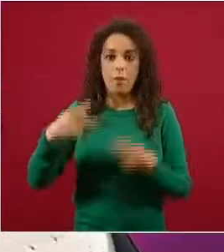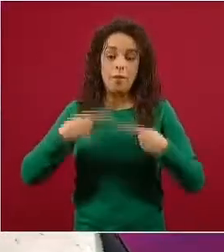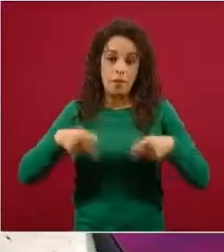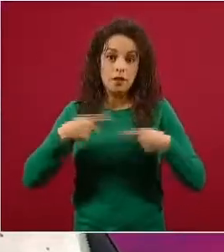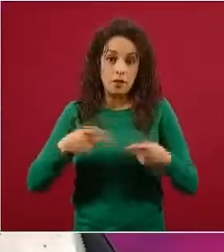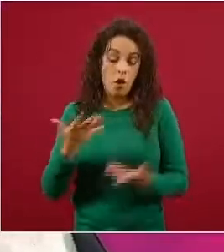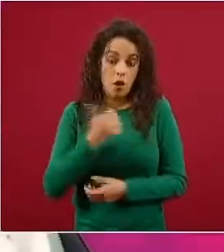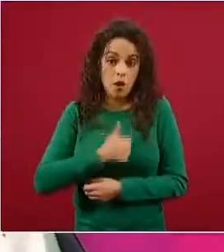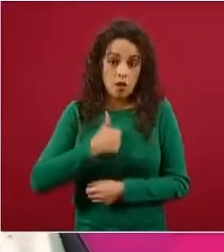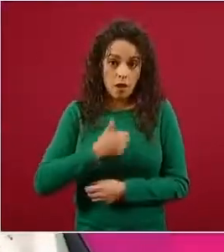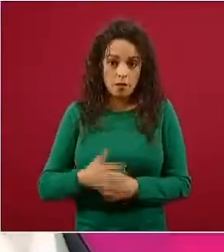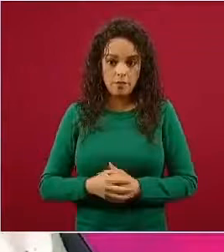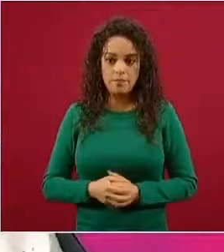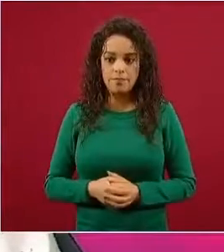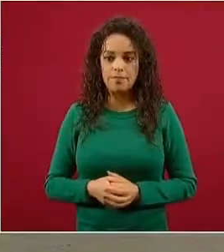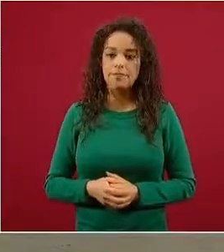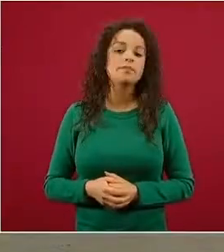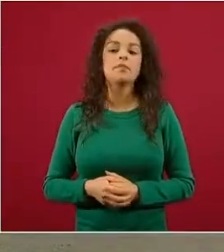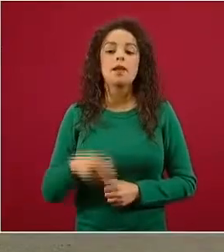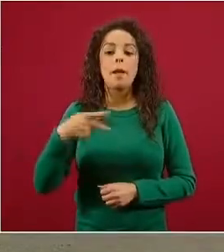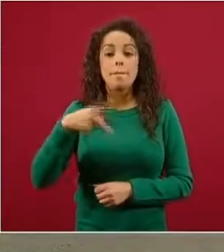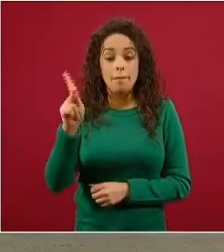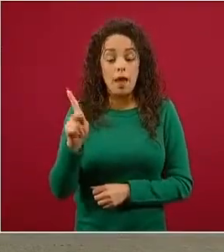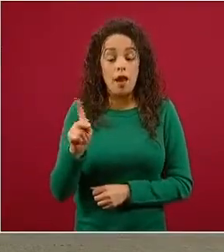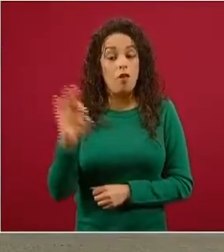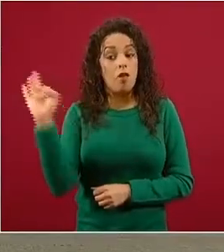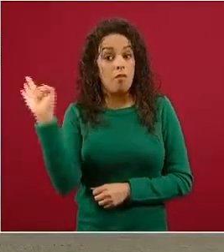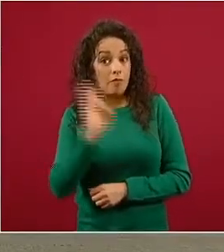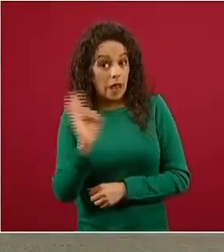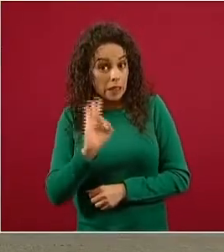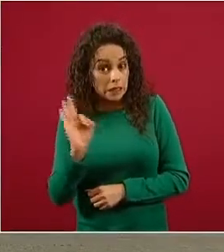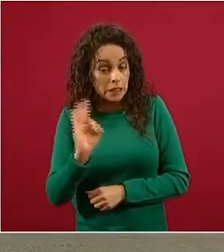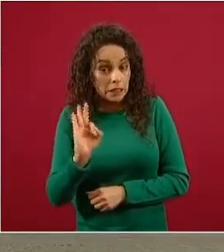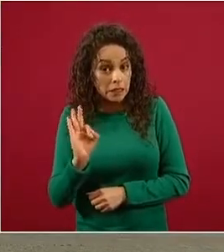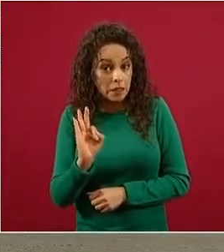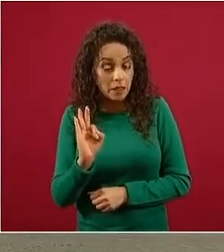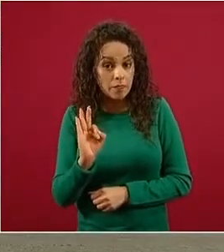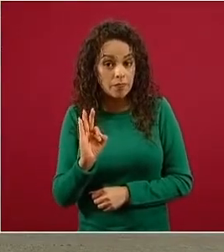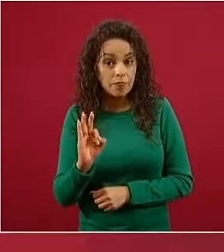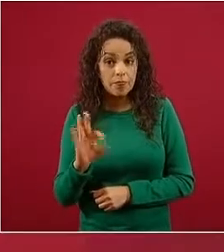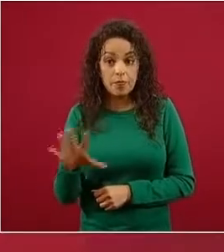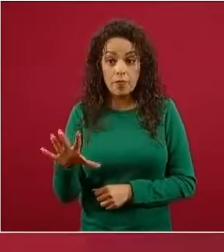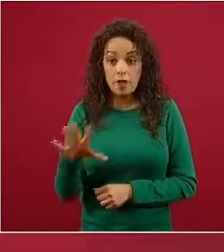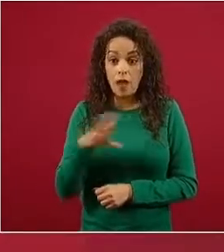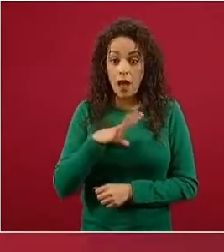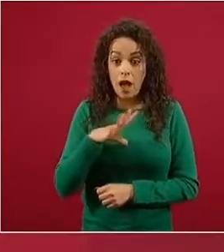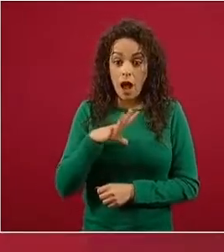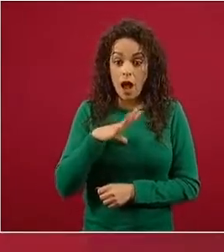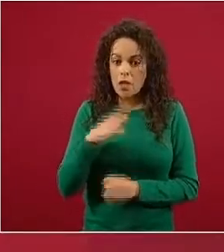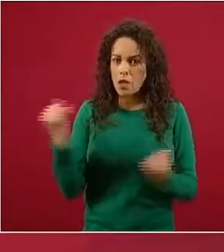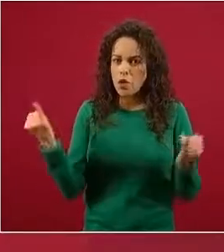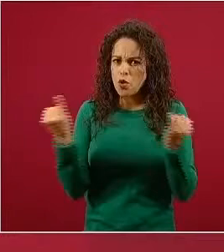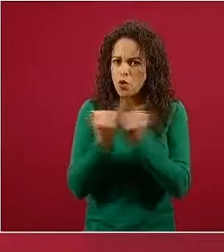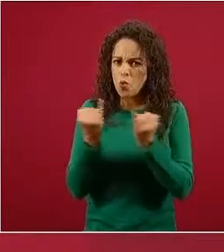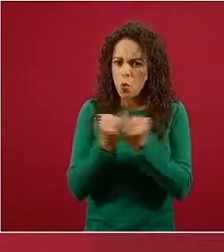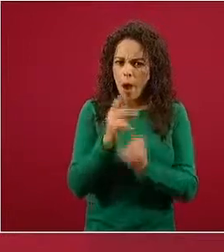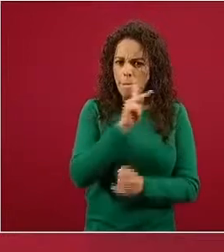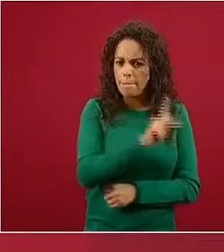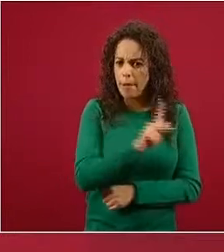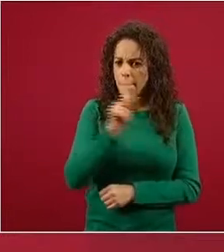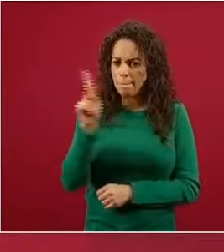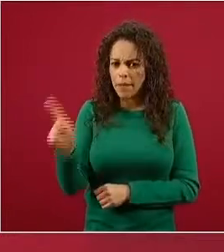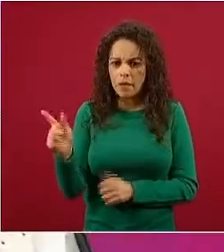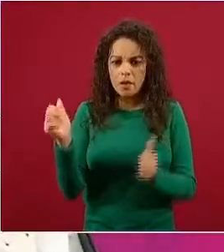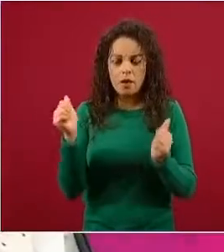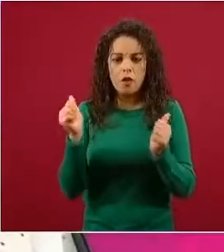causa cada temporada, cada periodo otoño-invierno. En